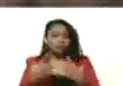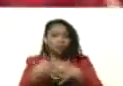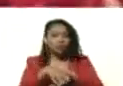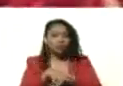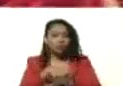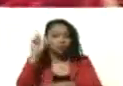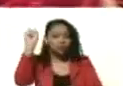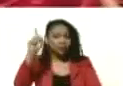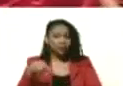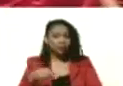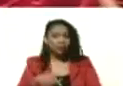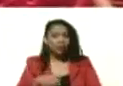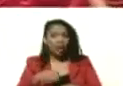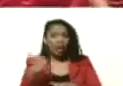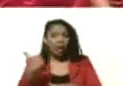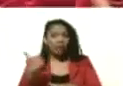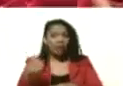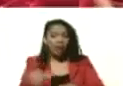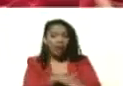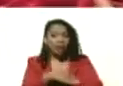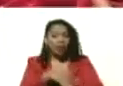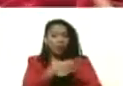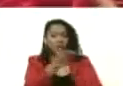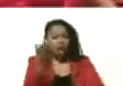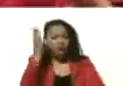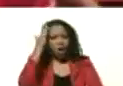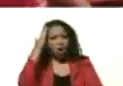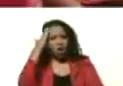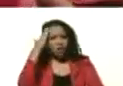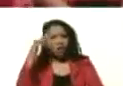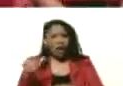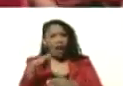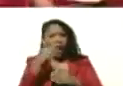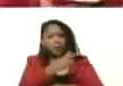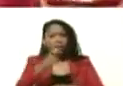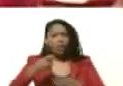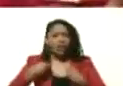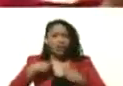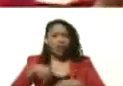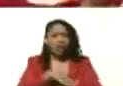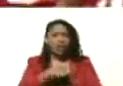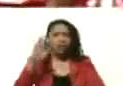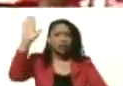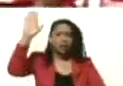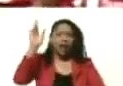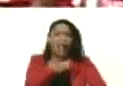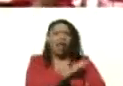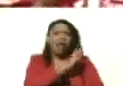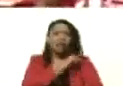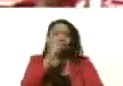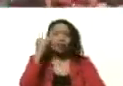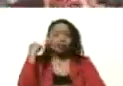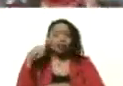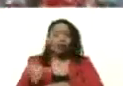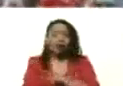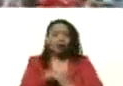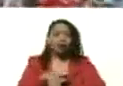Incluye también a aquellos que en su calle, ustedes conocen a toda la gente de su calle, ¿verdad? Levanten la mano los jefes y jefas de calle.